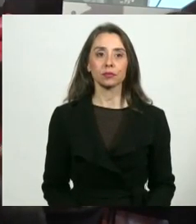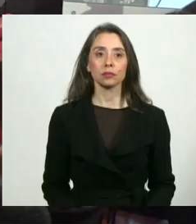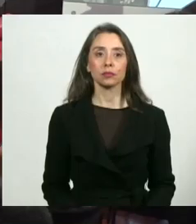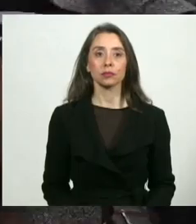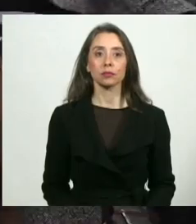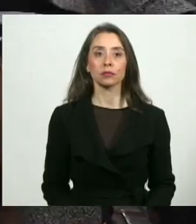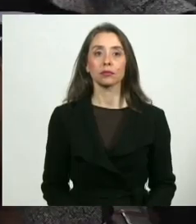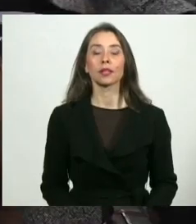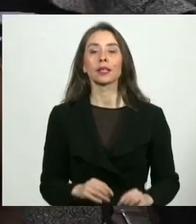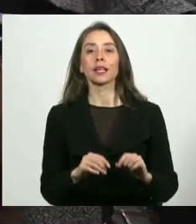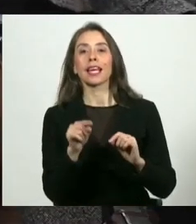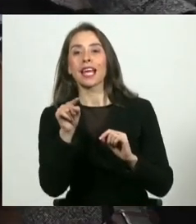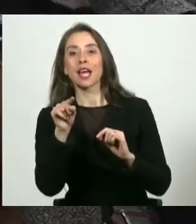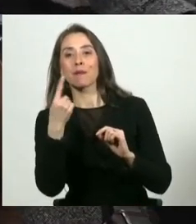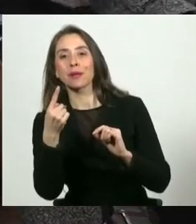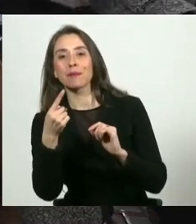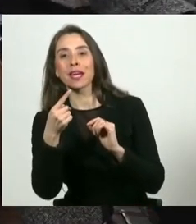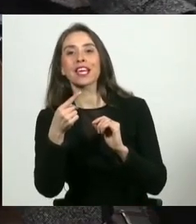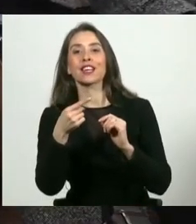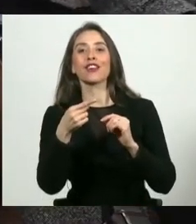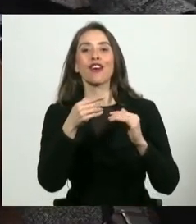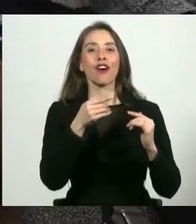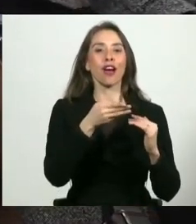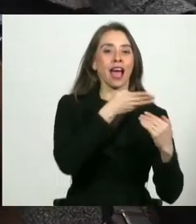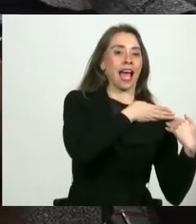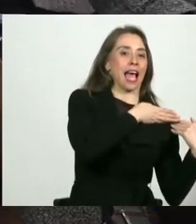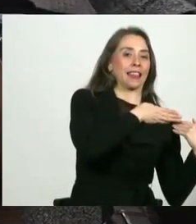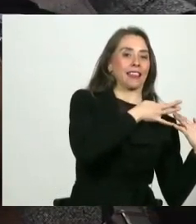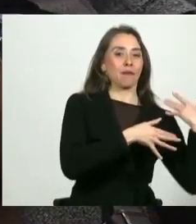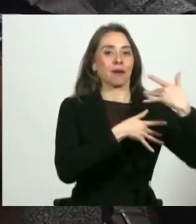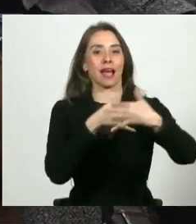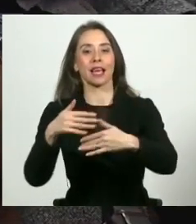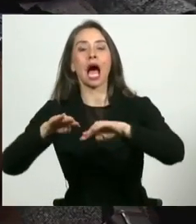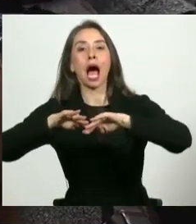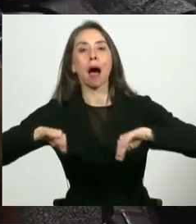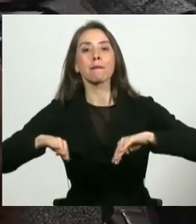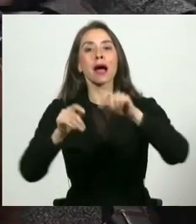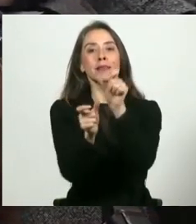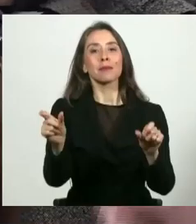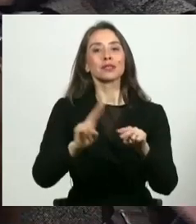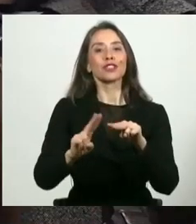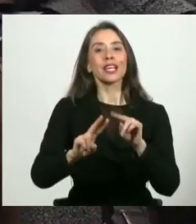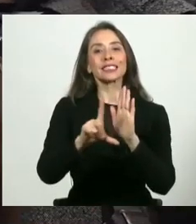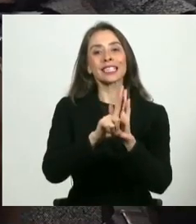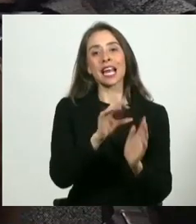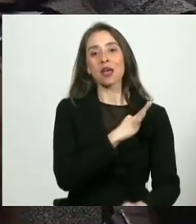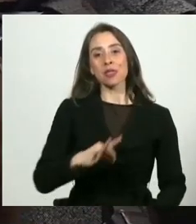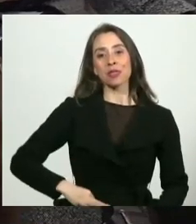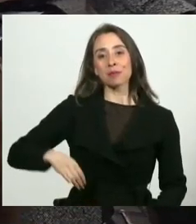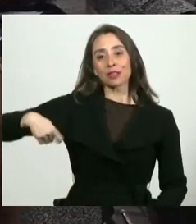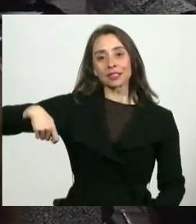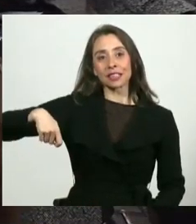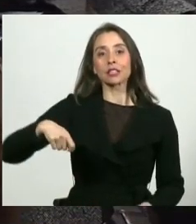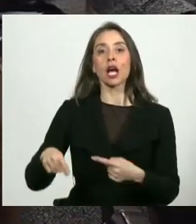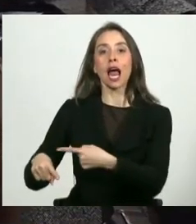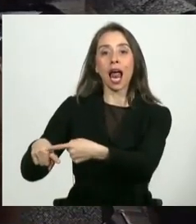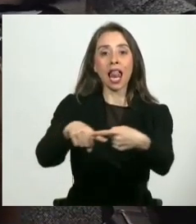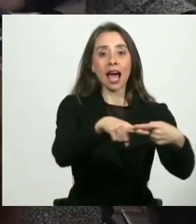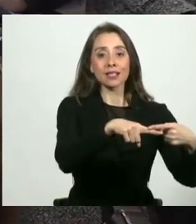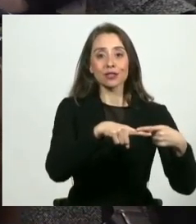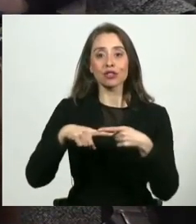Voy a ir de atrás para adelante, aparte de los legisladores. Creo que una sociedad tiene que trabajar en